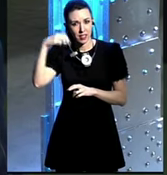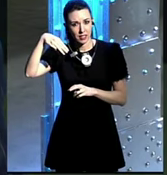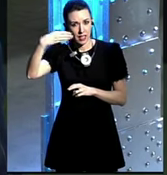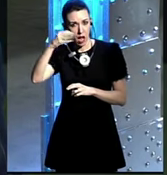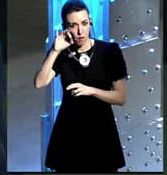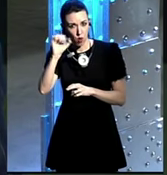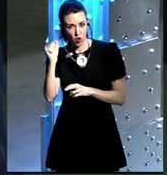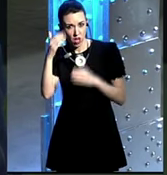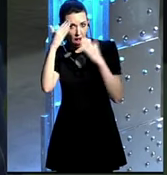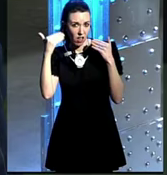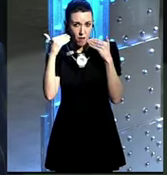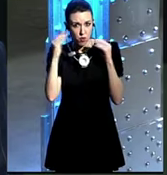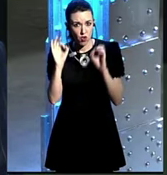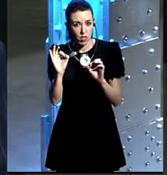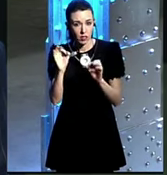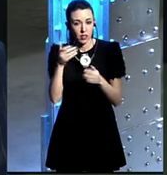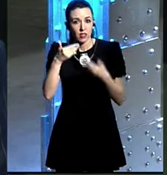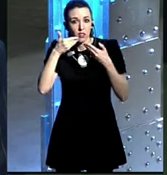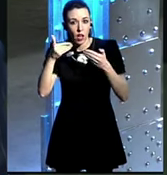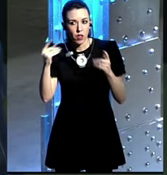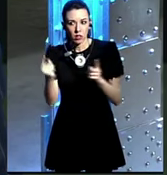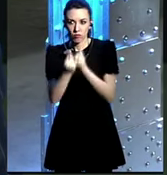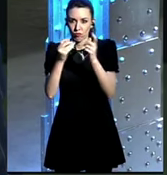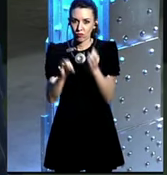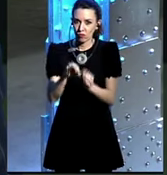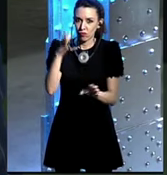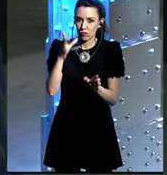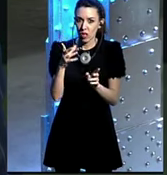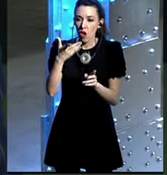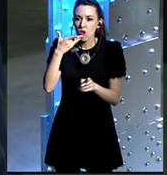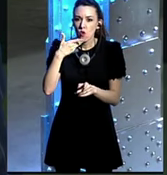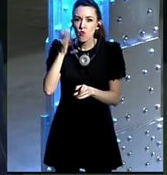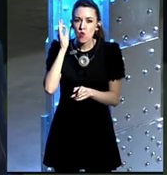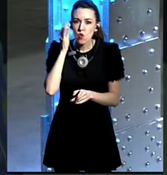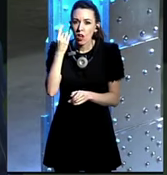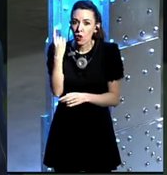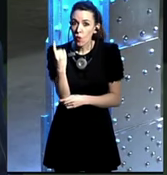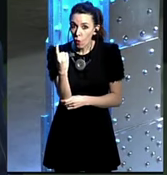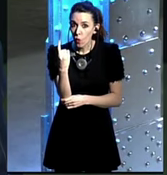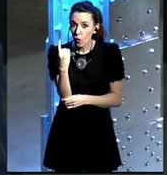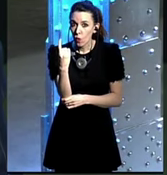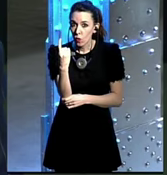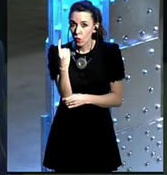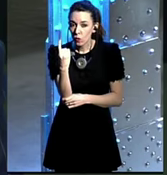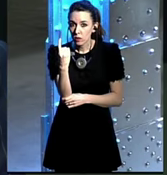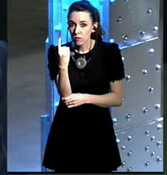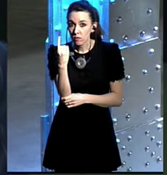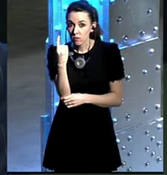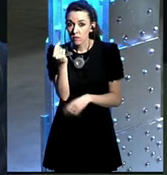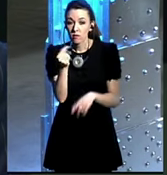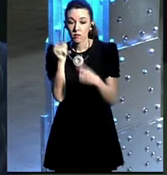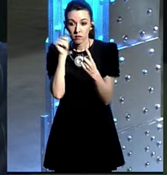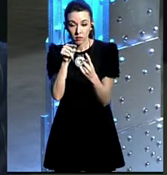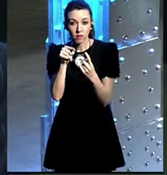en Camboya, a través de coincidencias muy afortunadas, conseguí conocer a una mujer que había ella